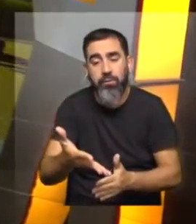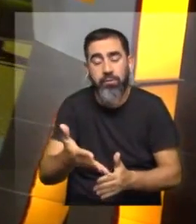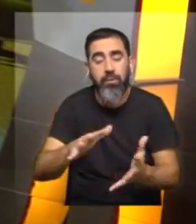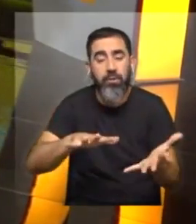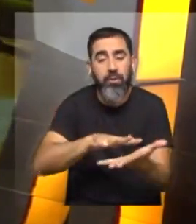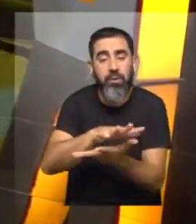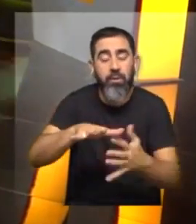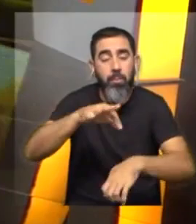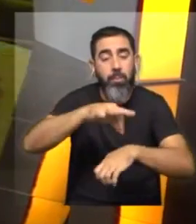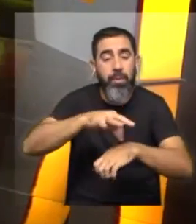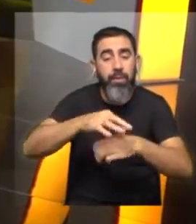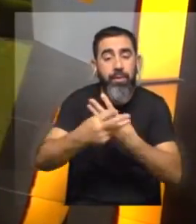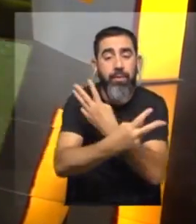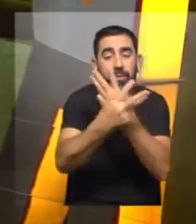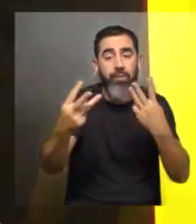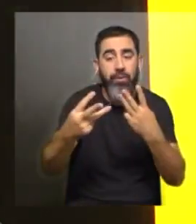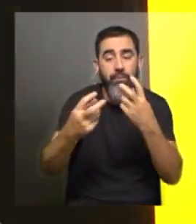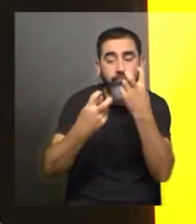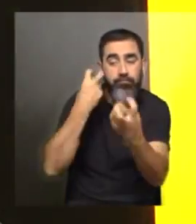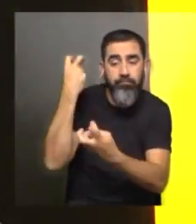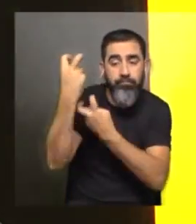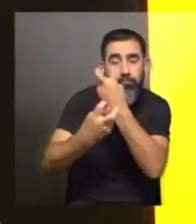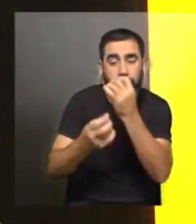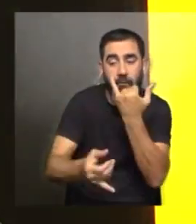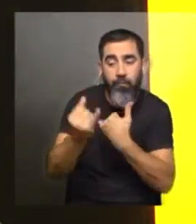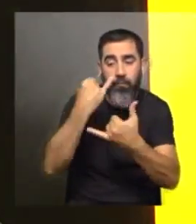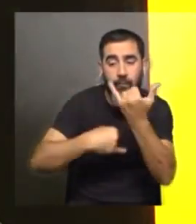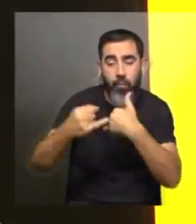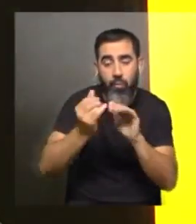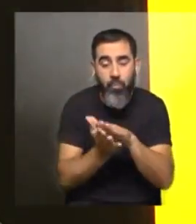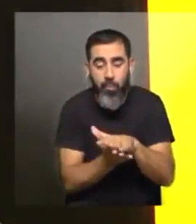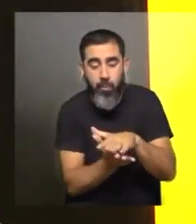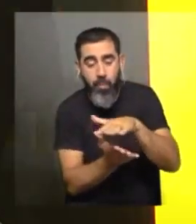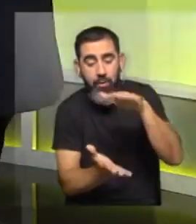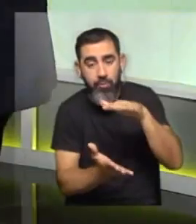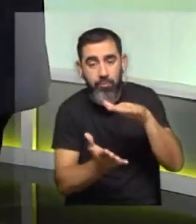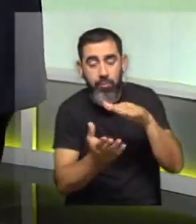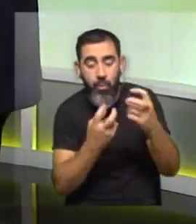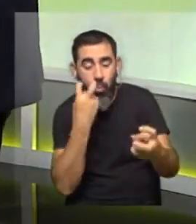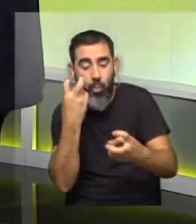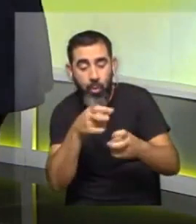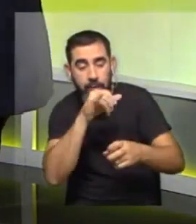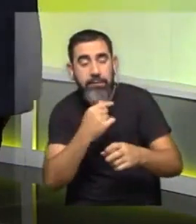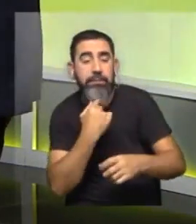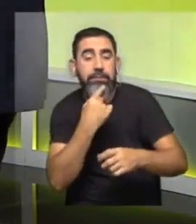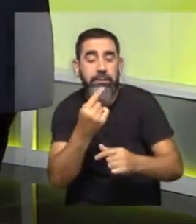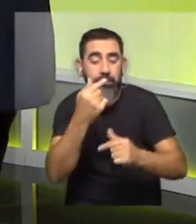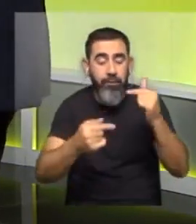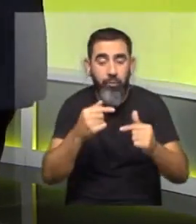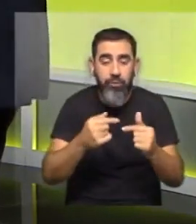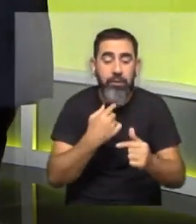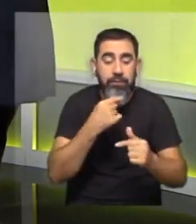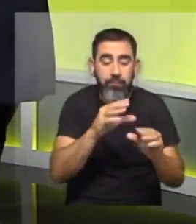área de la medicina, que es la de recopilar toda la información posible y extraer de lo que sirva, de lo que sea de